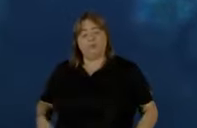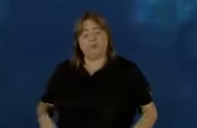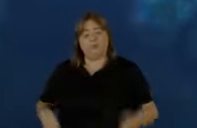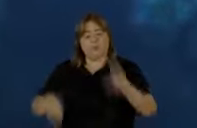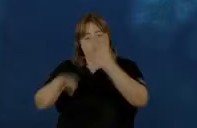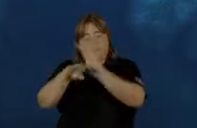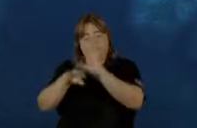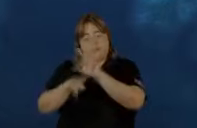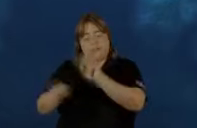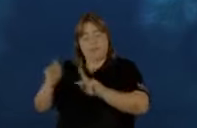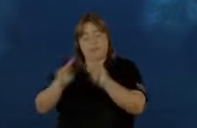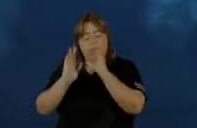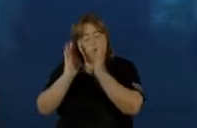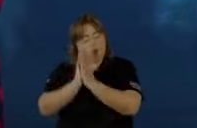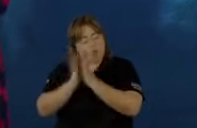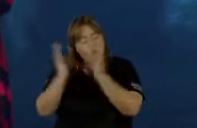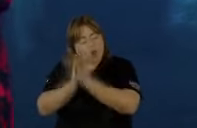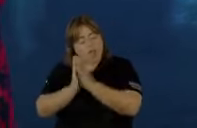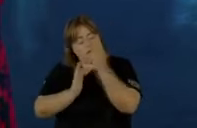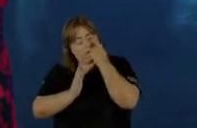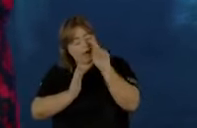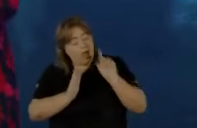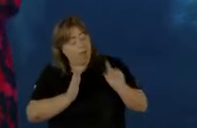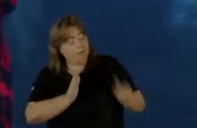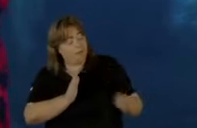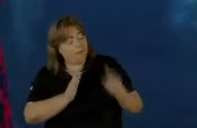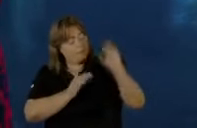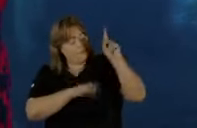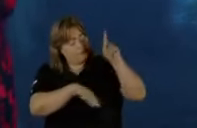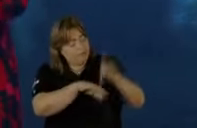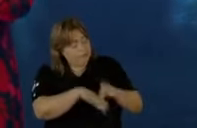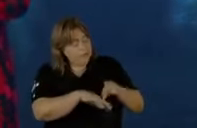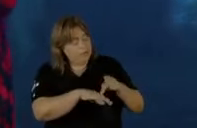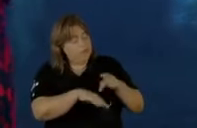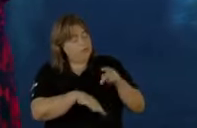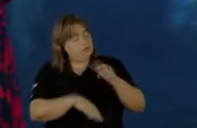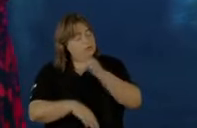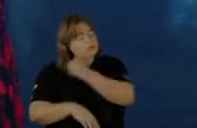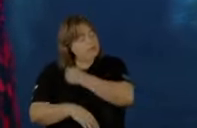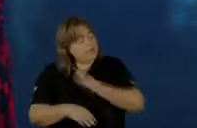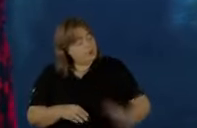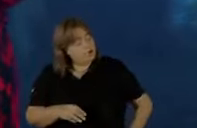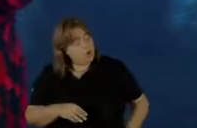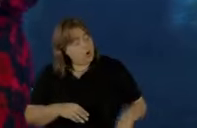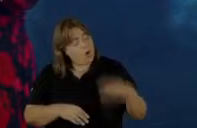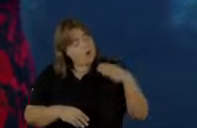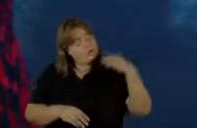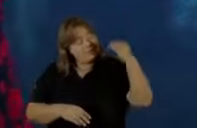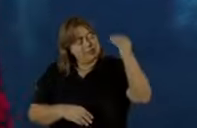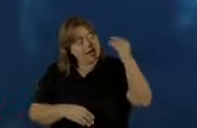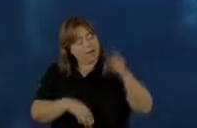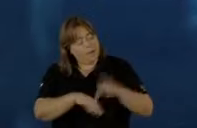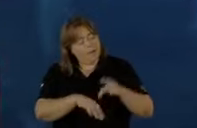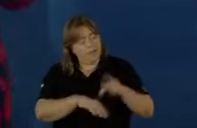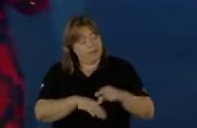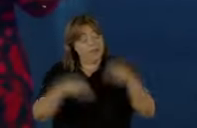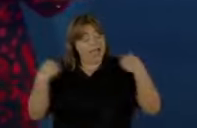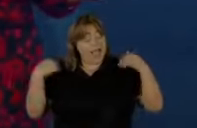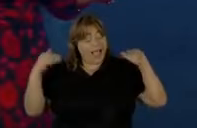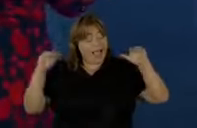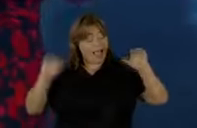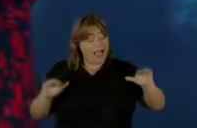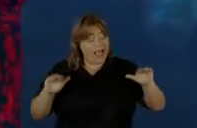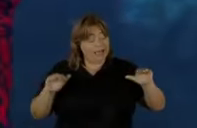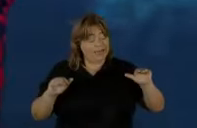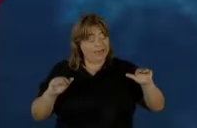que estaban allí estaban orando por Pedro, y Señor, sácalo de la cárcel, y sácalo de la cárcel, y sácalo de la cárcel. Hermano, los ángeles lo sacaron de la